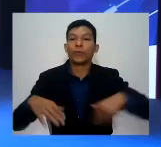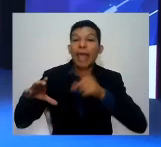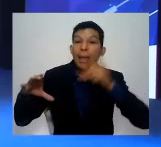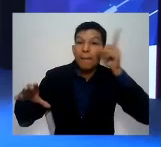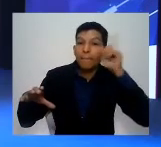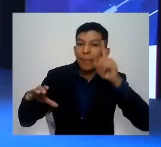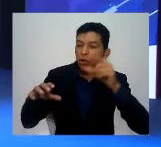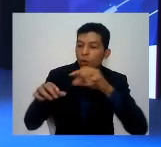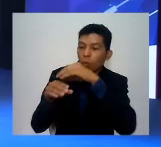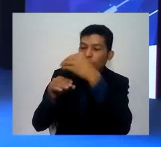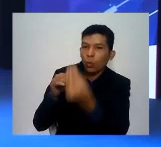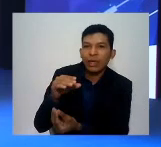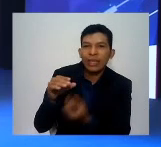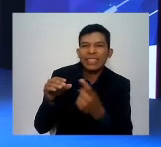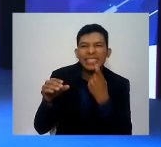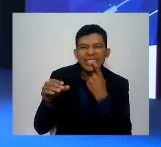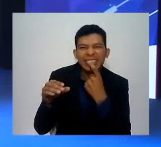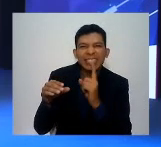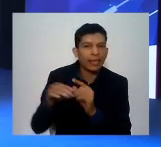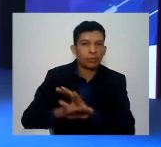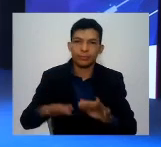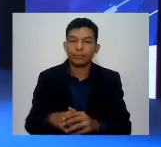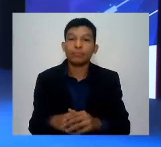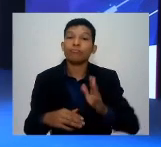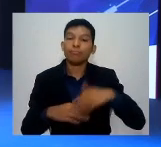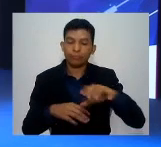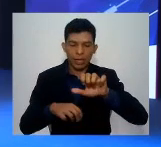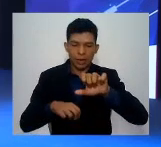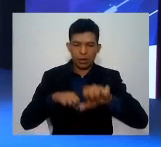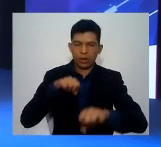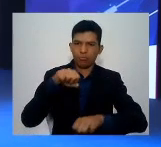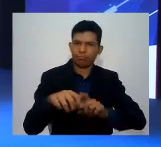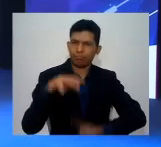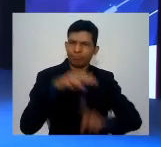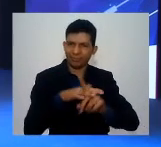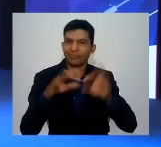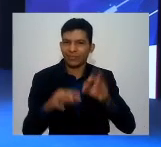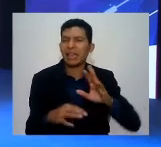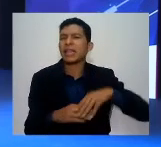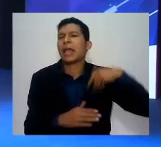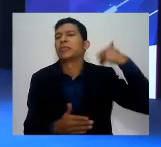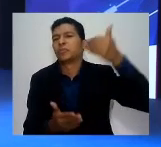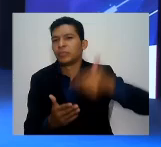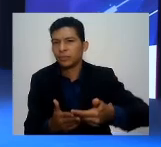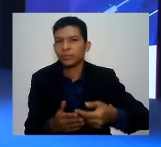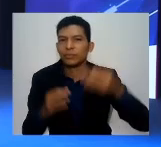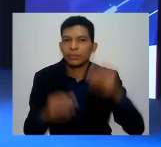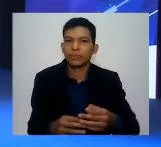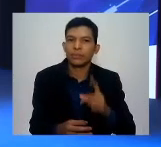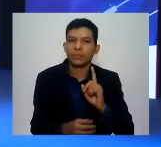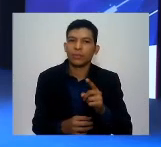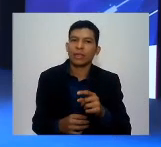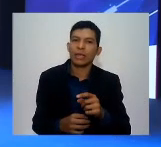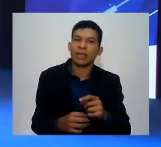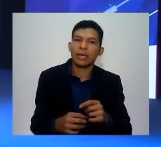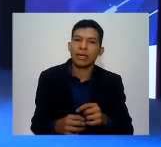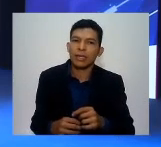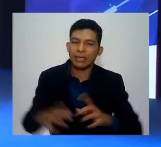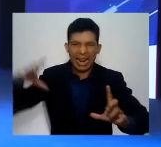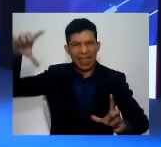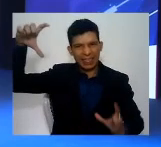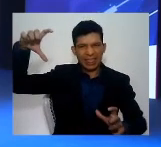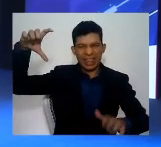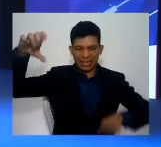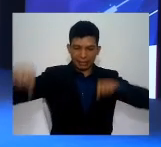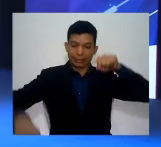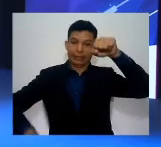grandes deportistas lo que tienen son carpas que se llevan para la casa, se meten dentro de la carpa y duermen dentro de la carpa. Esa carpa lo que hace es